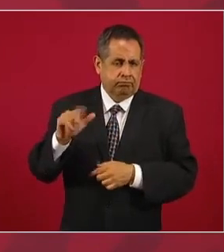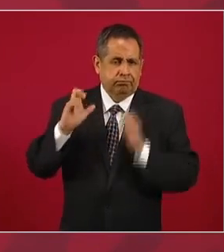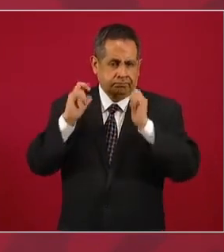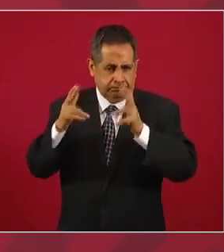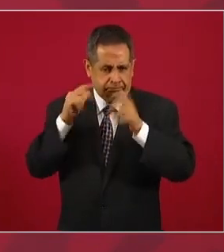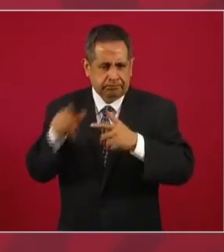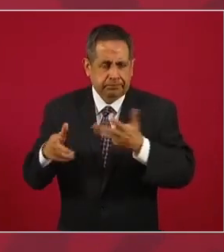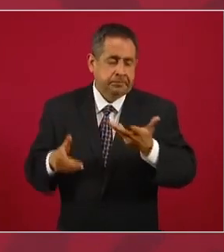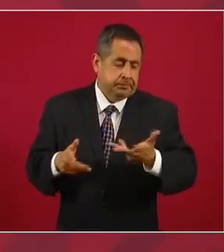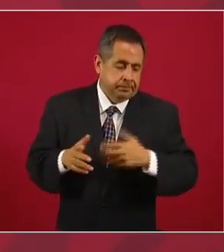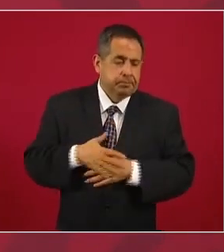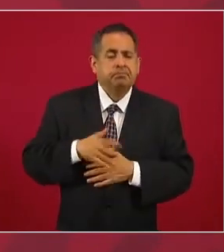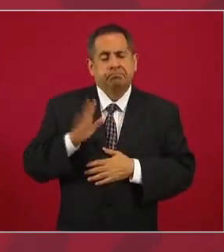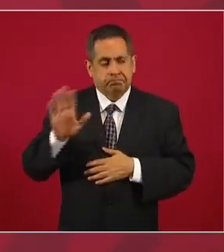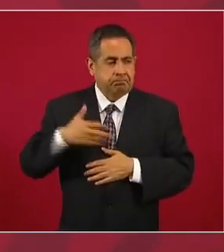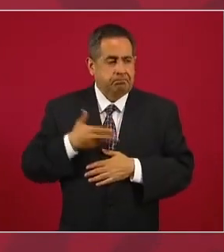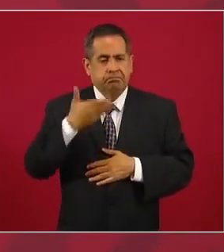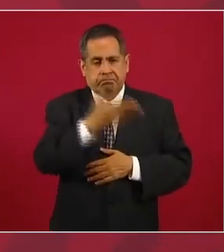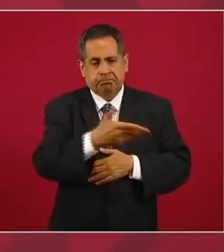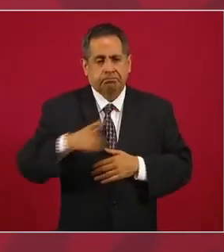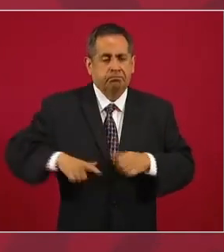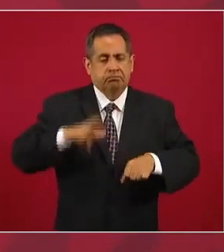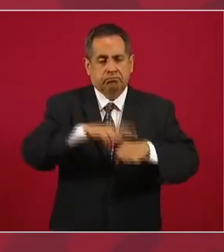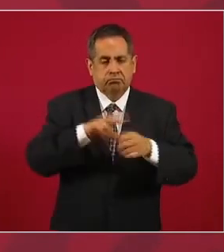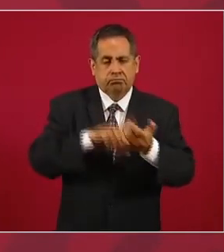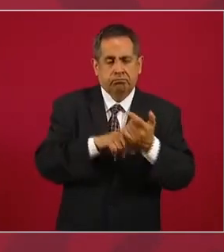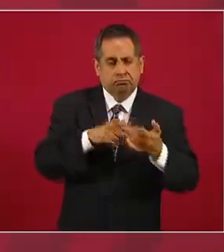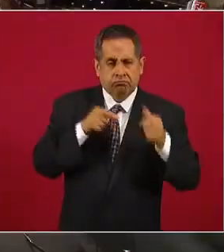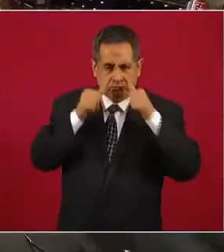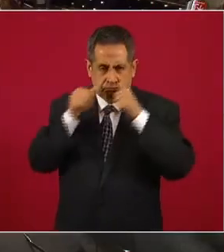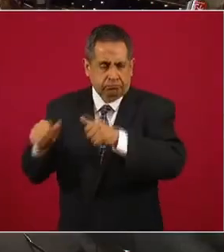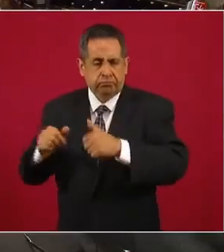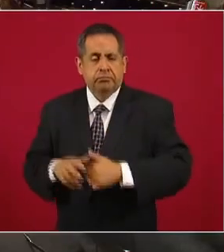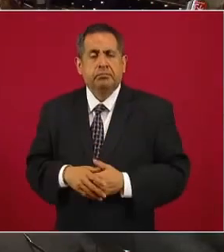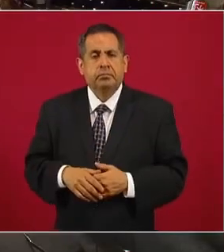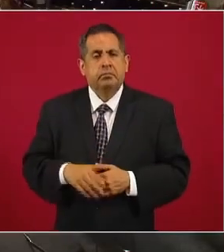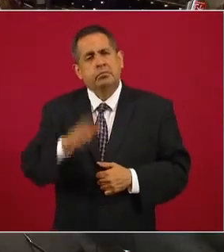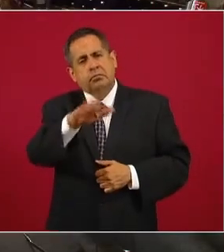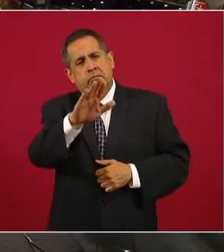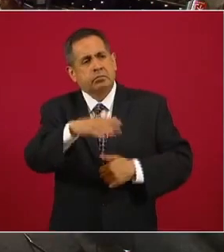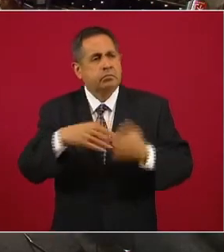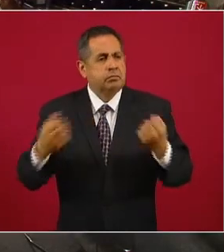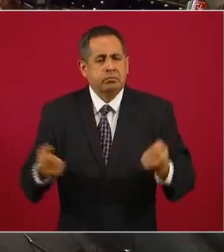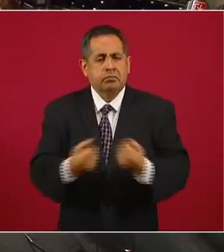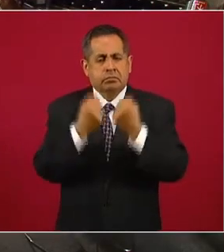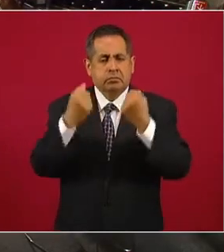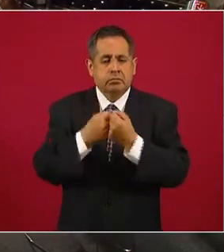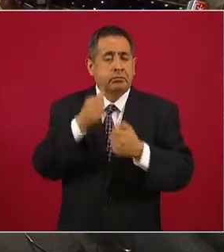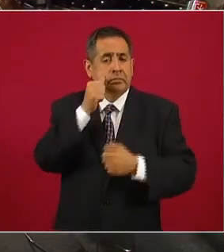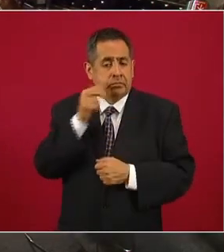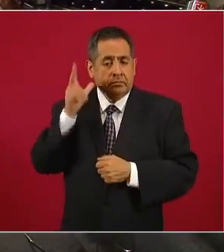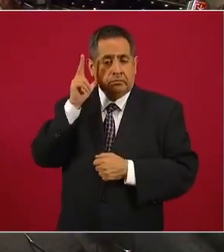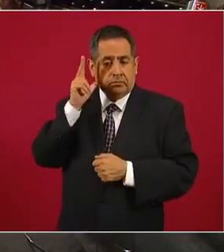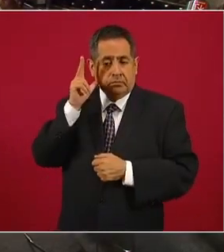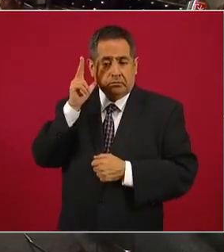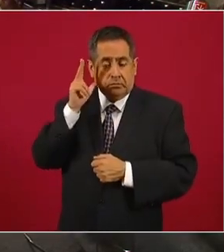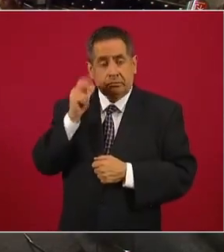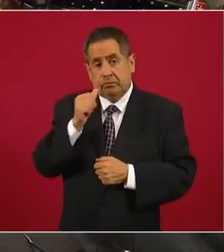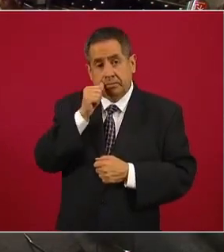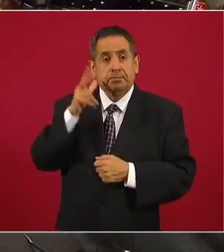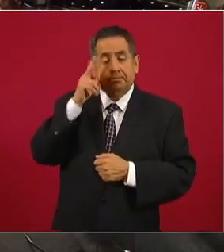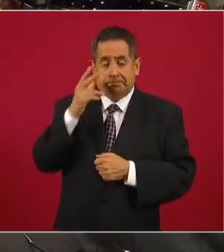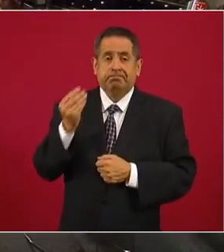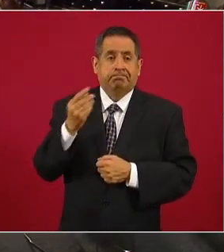Chiapas. Entonces, vamos a pedirle al gobernador. Sobre todo, presidente, que este enfrentamiento fue antier. Antier, donde hubo